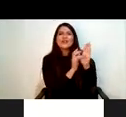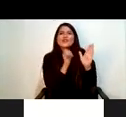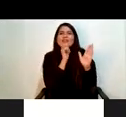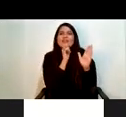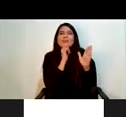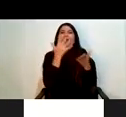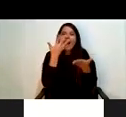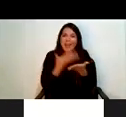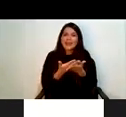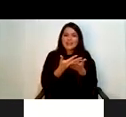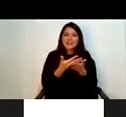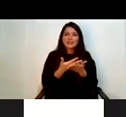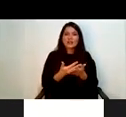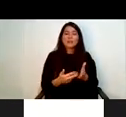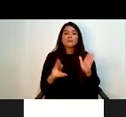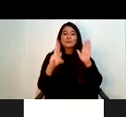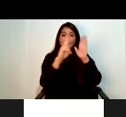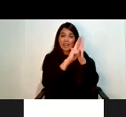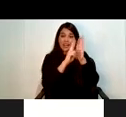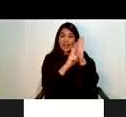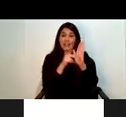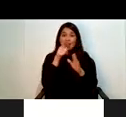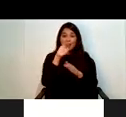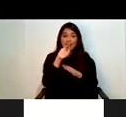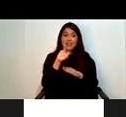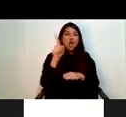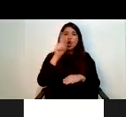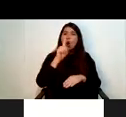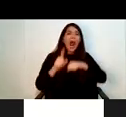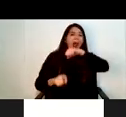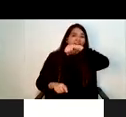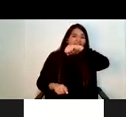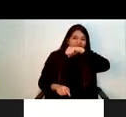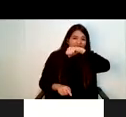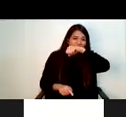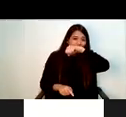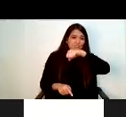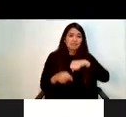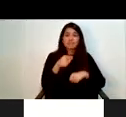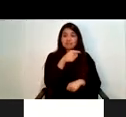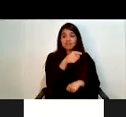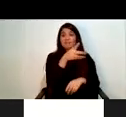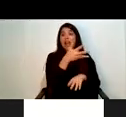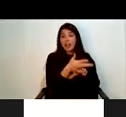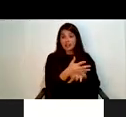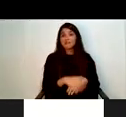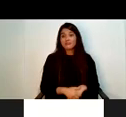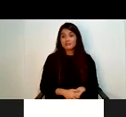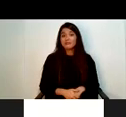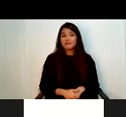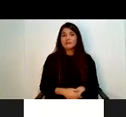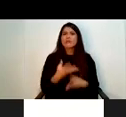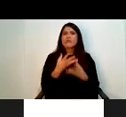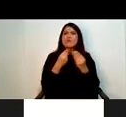está, como la regla que tenemos acá de no morder. Es una regla que está. Porque hay muchos